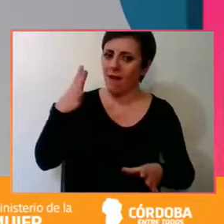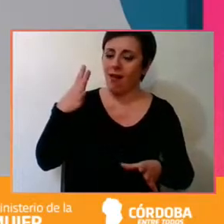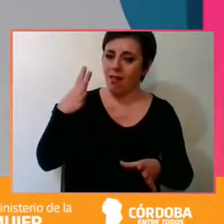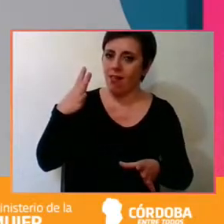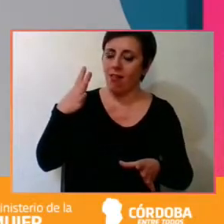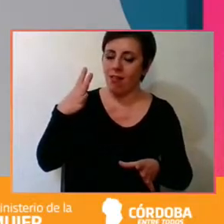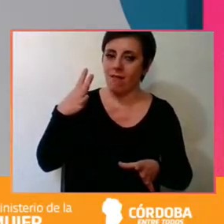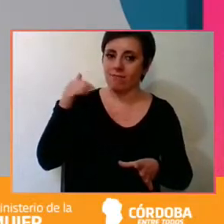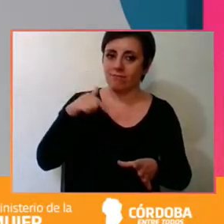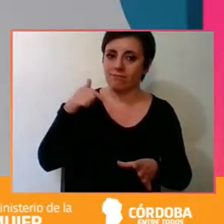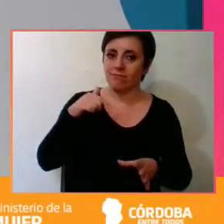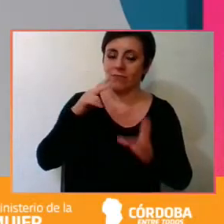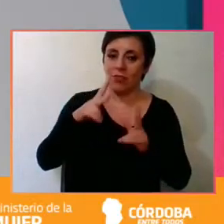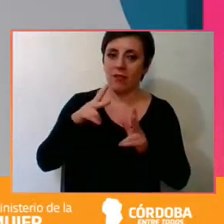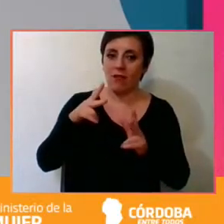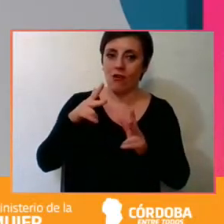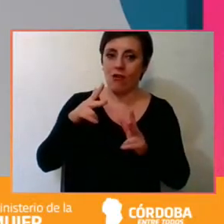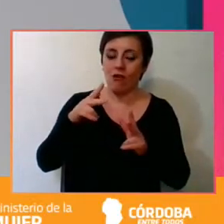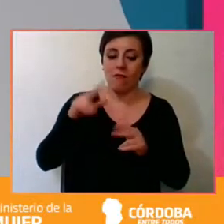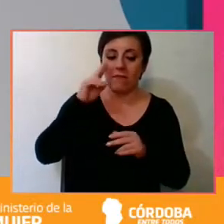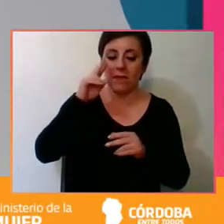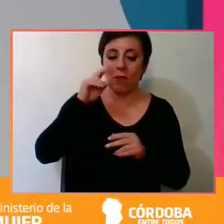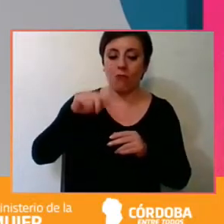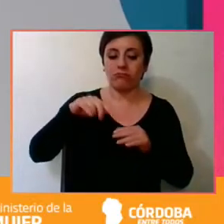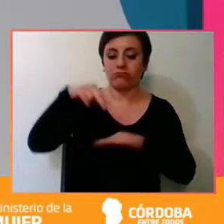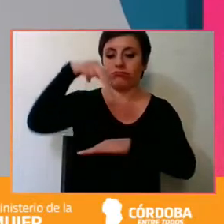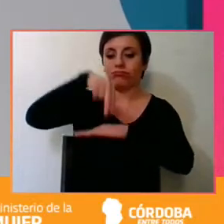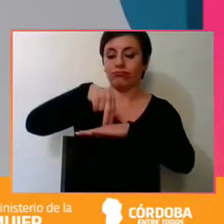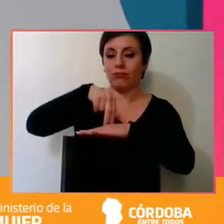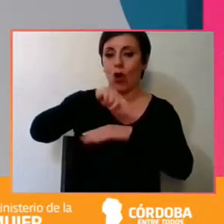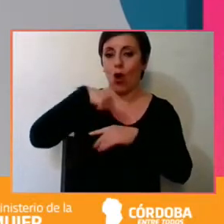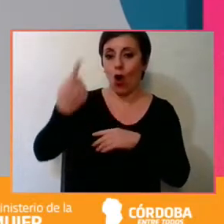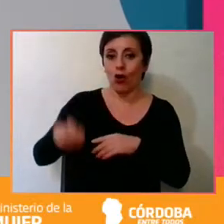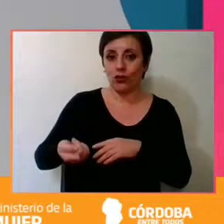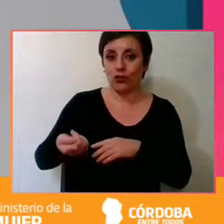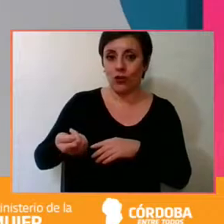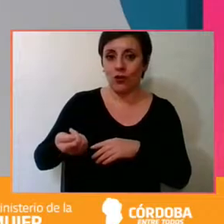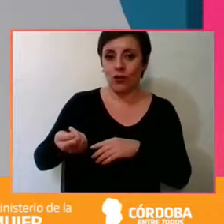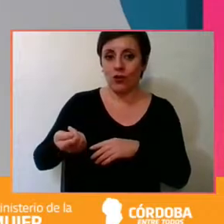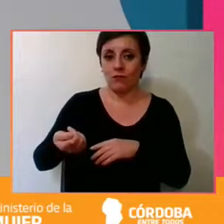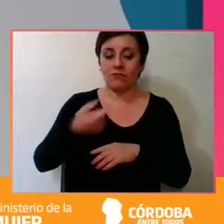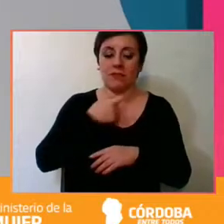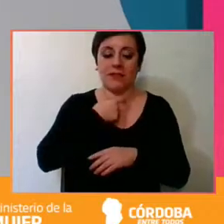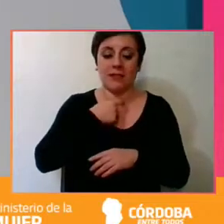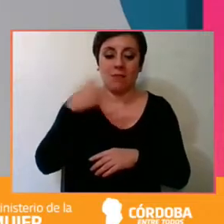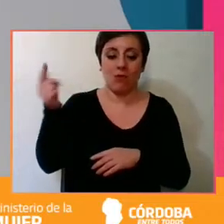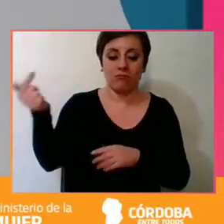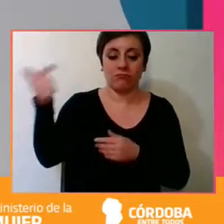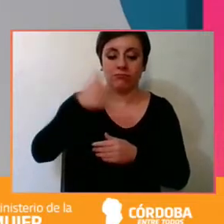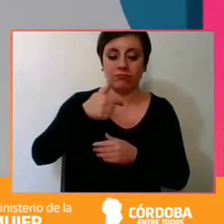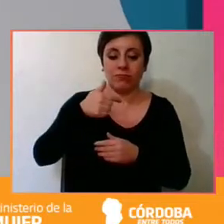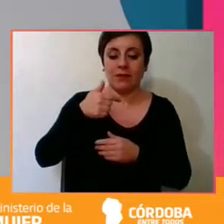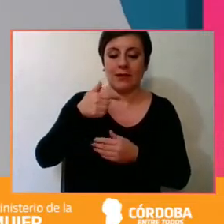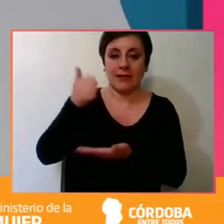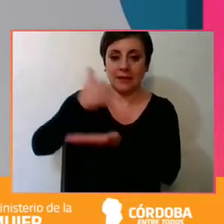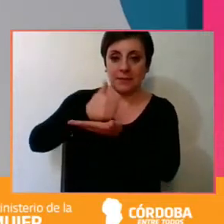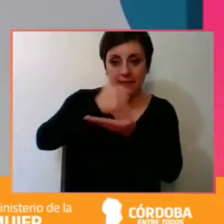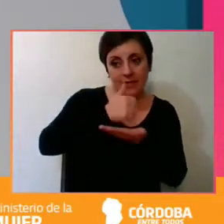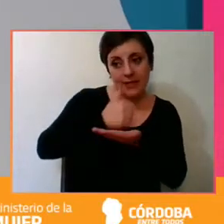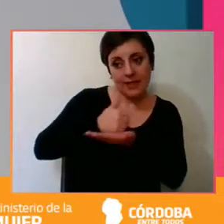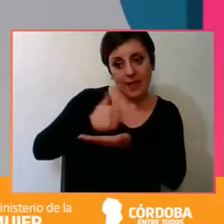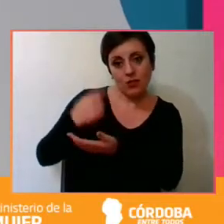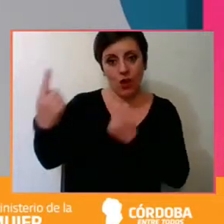decía Juliana, estamos en otro escenario. Hoy quisimos venir en representación de cada uno y cada